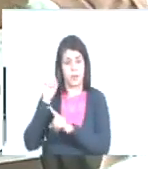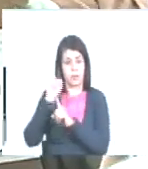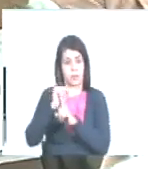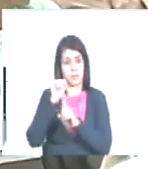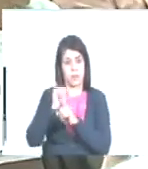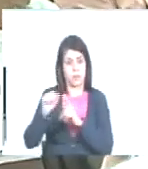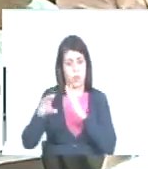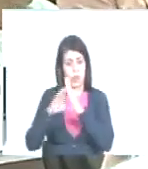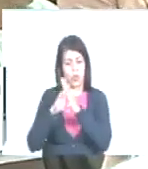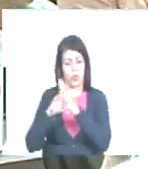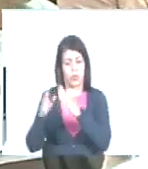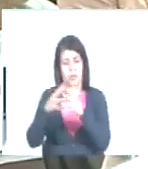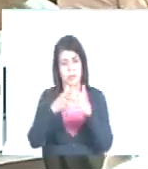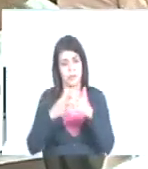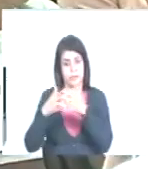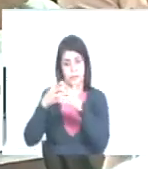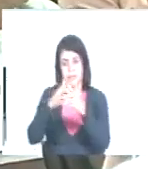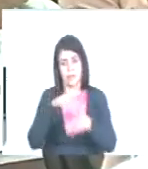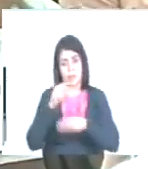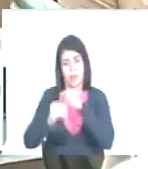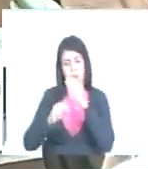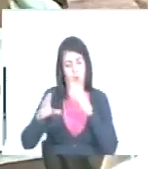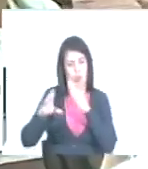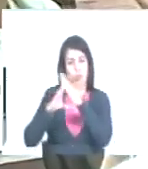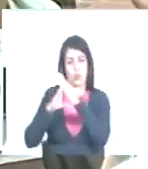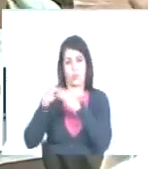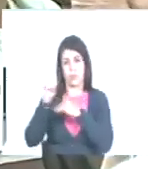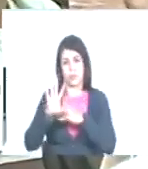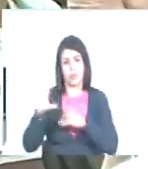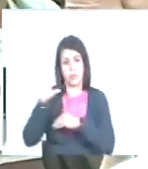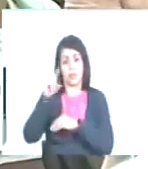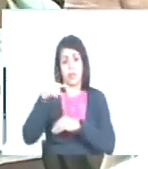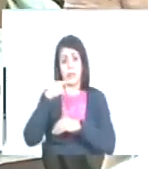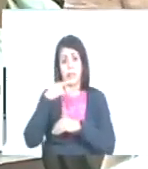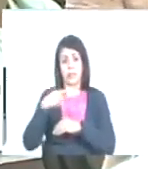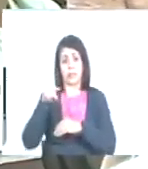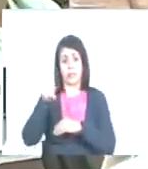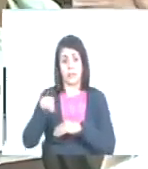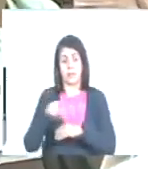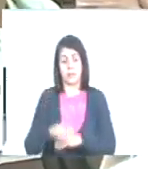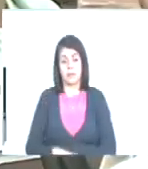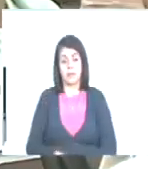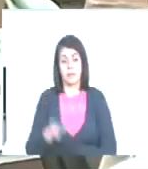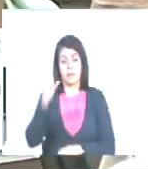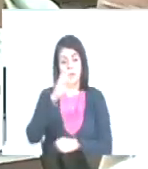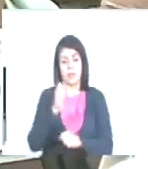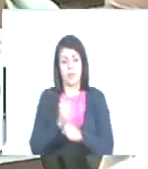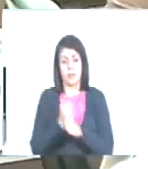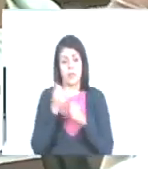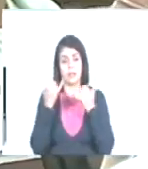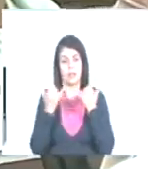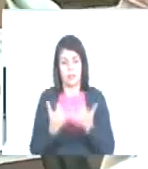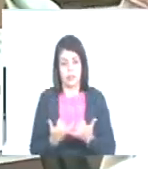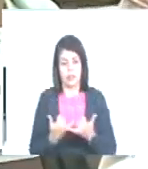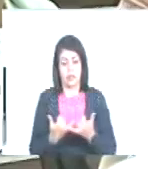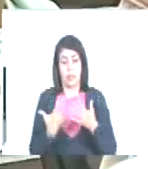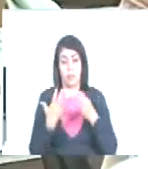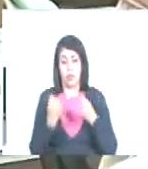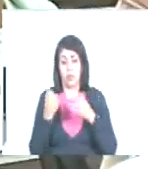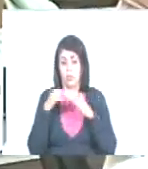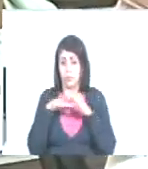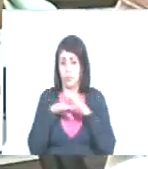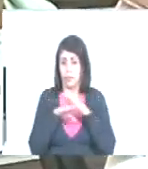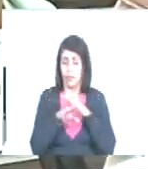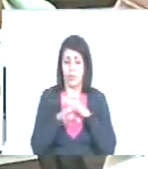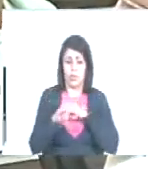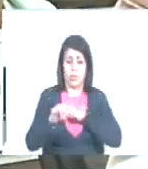el bloqueo económico imperialista y además, como también es sindicalista, ya está muy metido